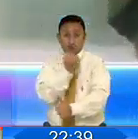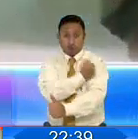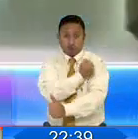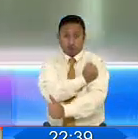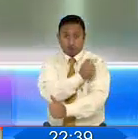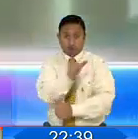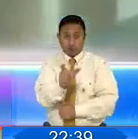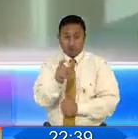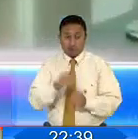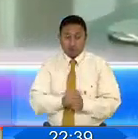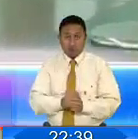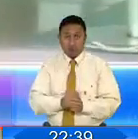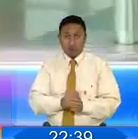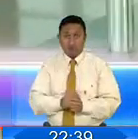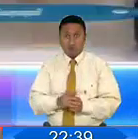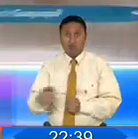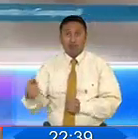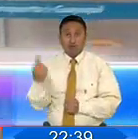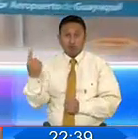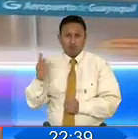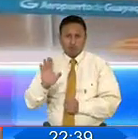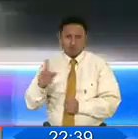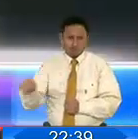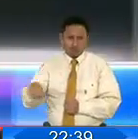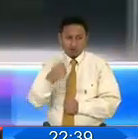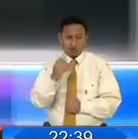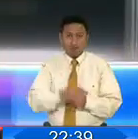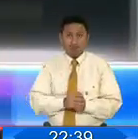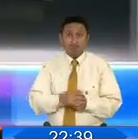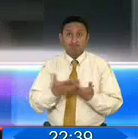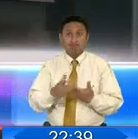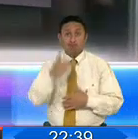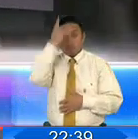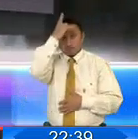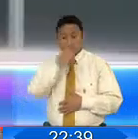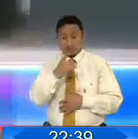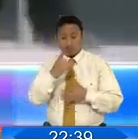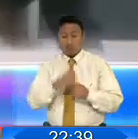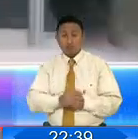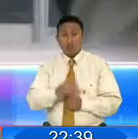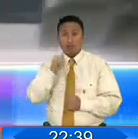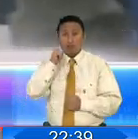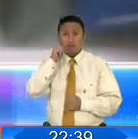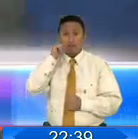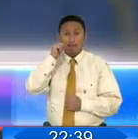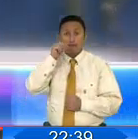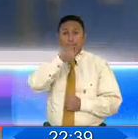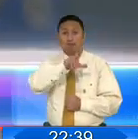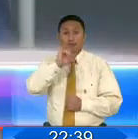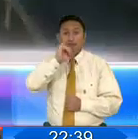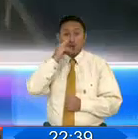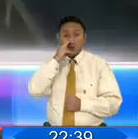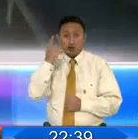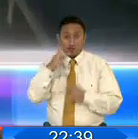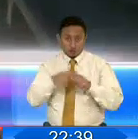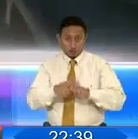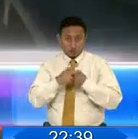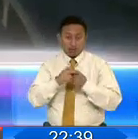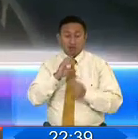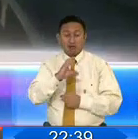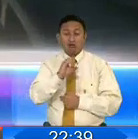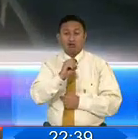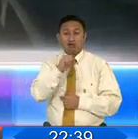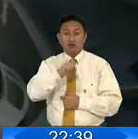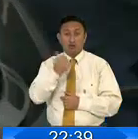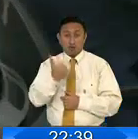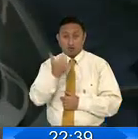vacunación no realizarán aislamiento. Dicha resolución entrará en vigencia a partir de este 30 de junio. El COE Nacional